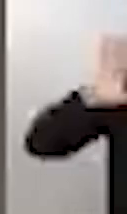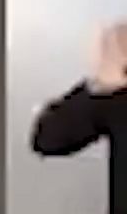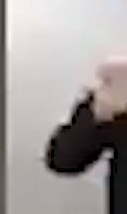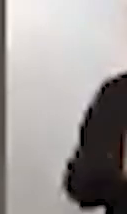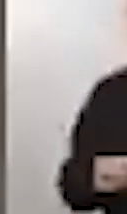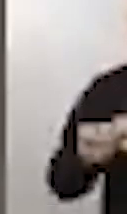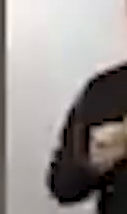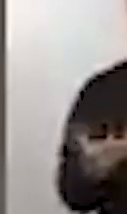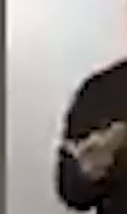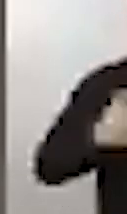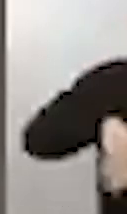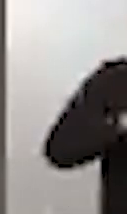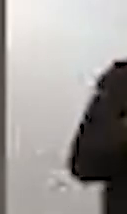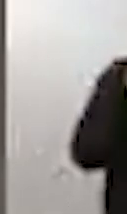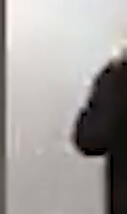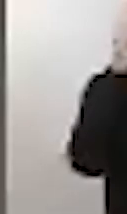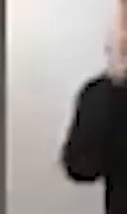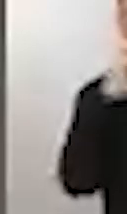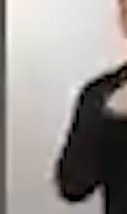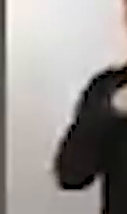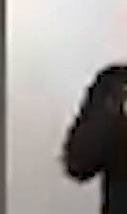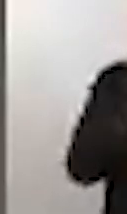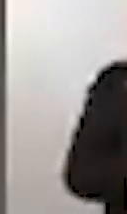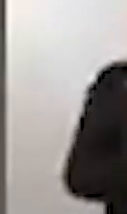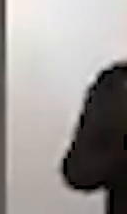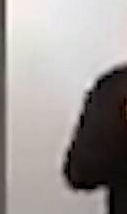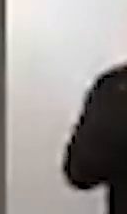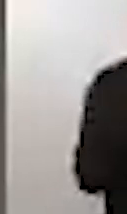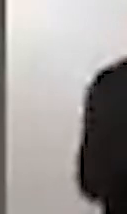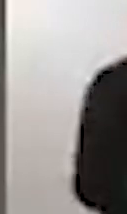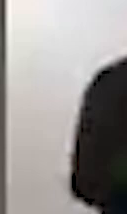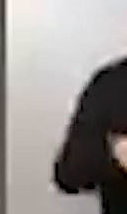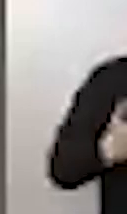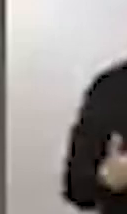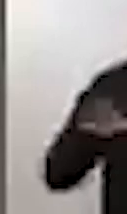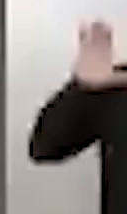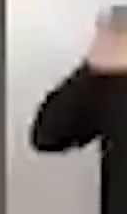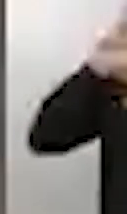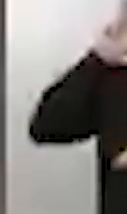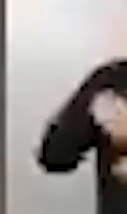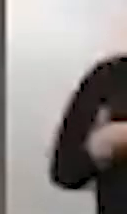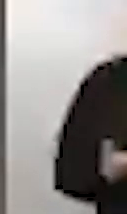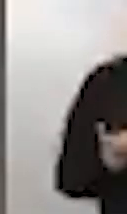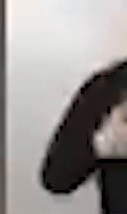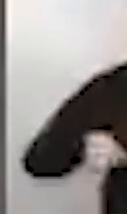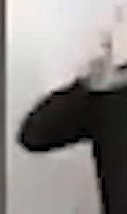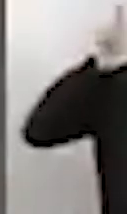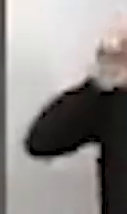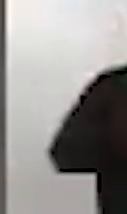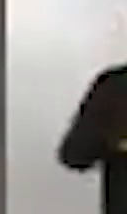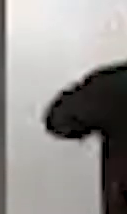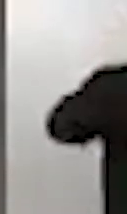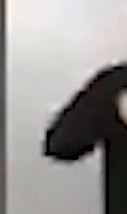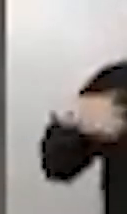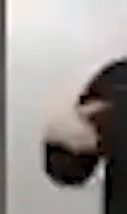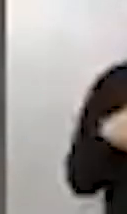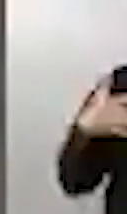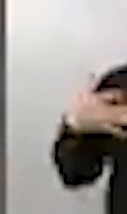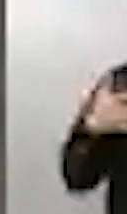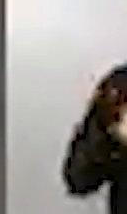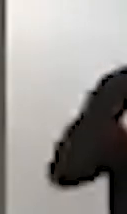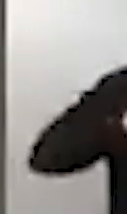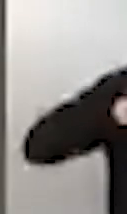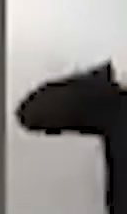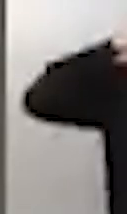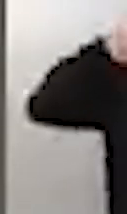hombres y mujeres y lo vamos a seguir siendo feminista porque ponemos al frente de este gobierno a liderazgos feministas y